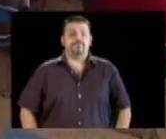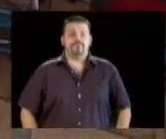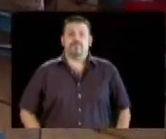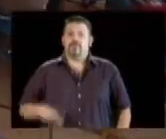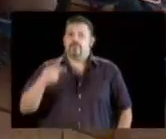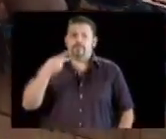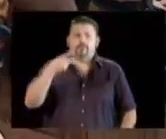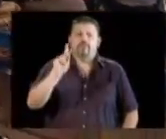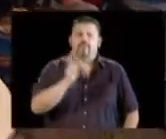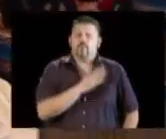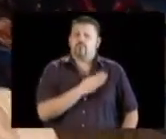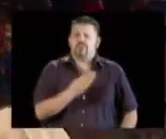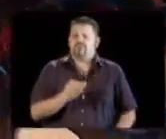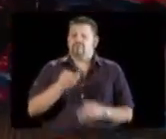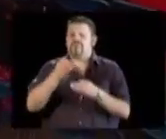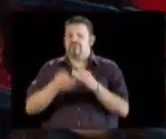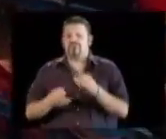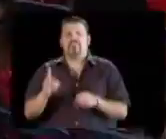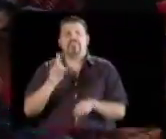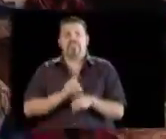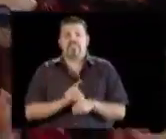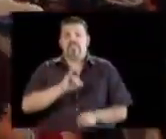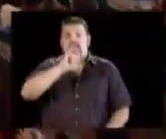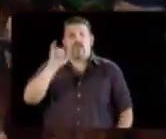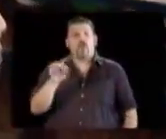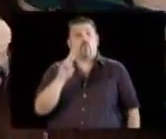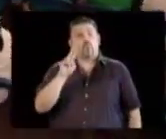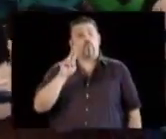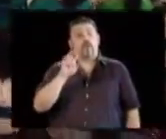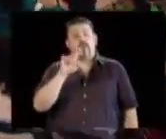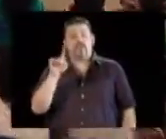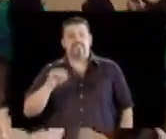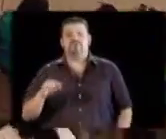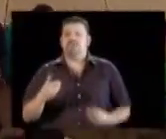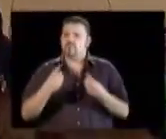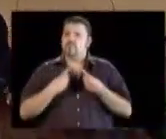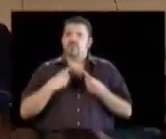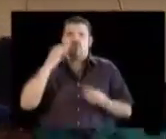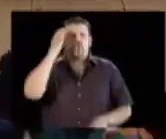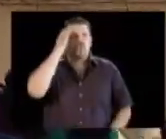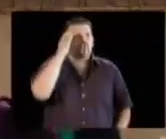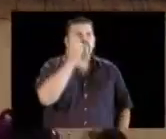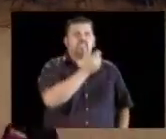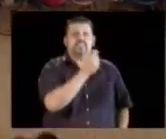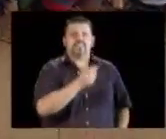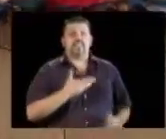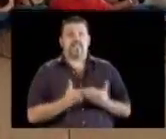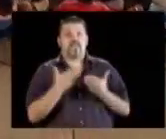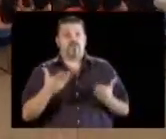Pero bueno, al fin del día Juárez fue quien nos dio poder conocernos.